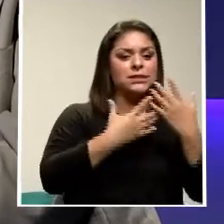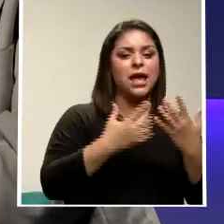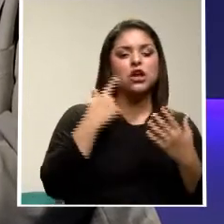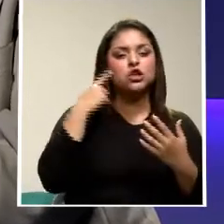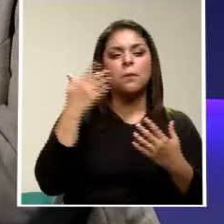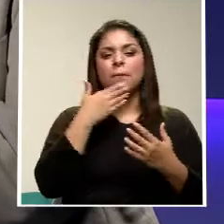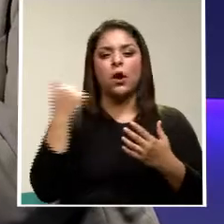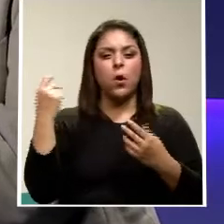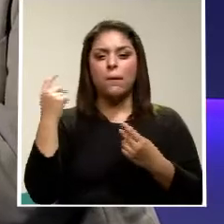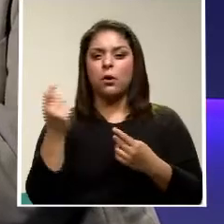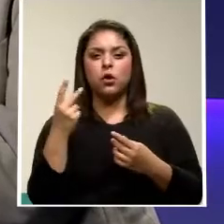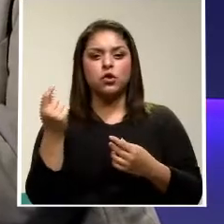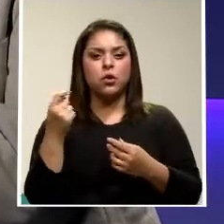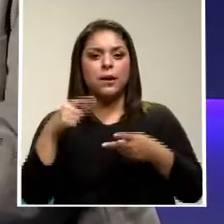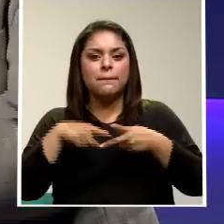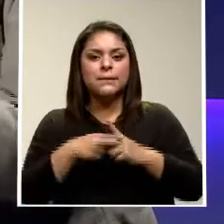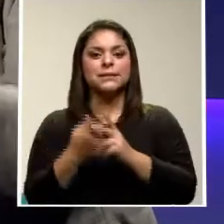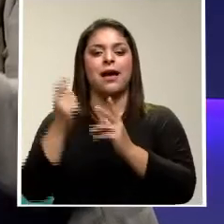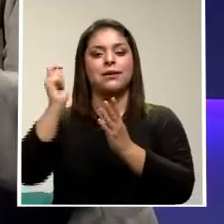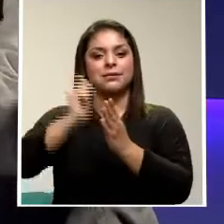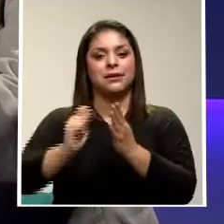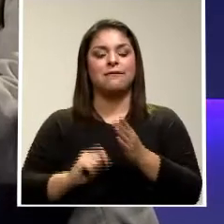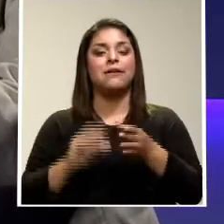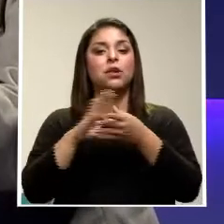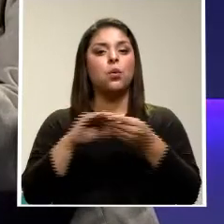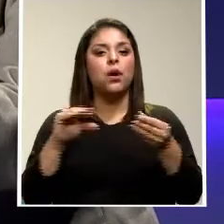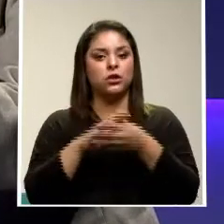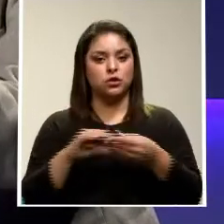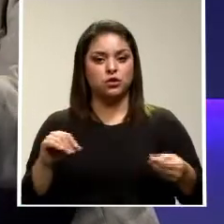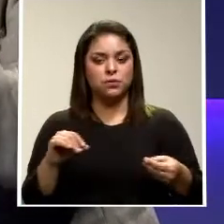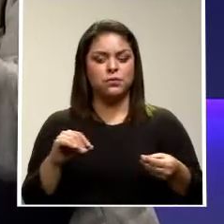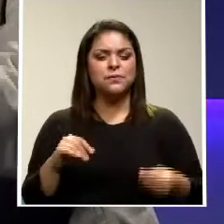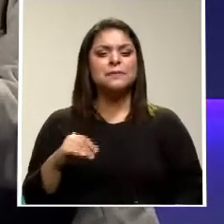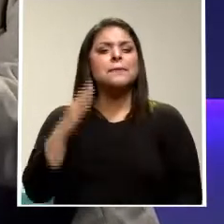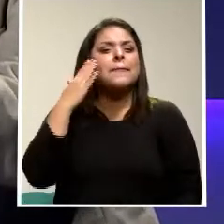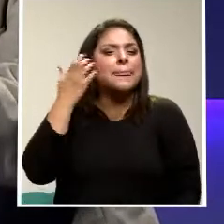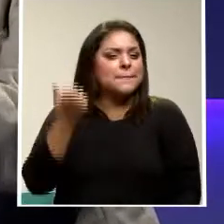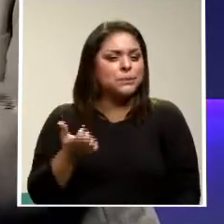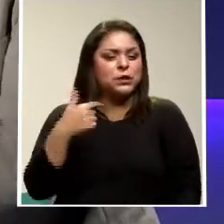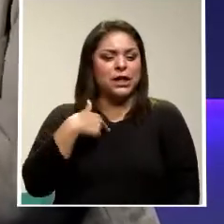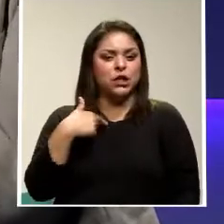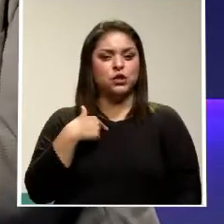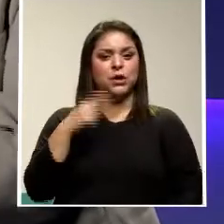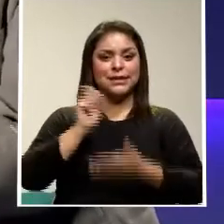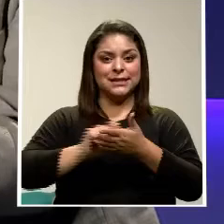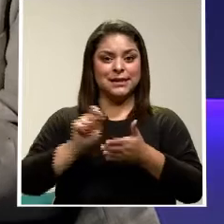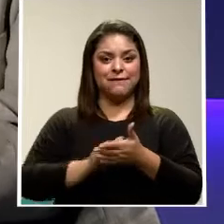escribir cuentos. Desde luego, ¿por qué por qué empieza uno a escribir?